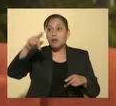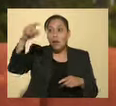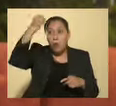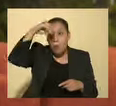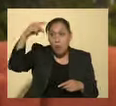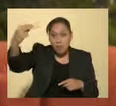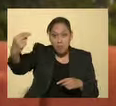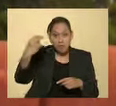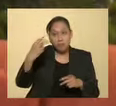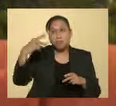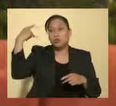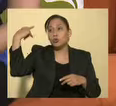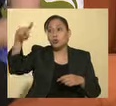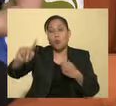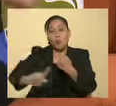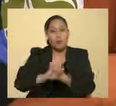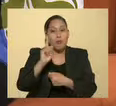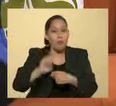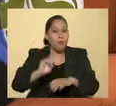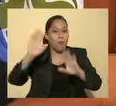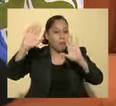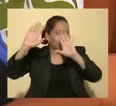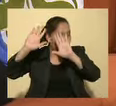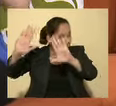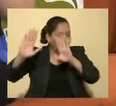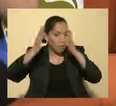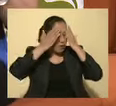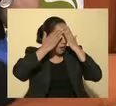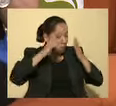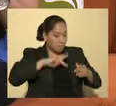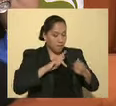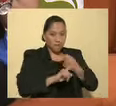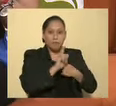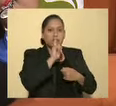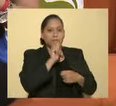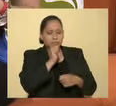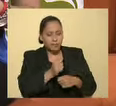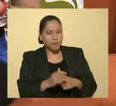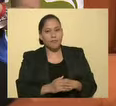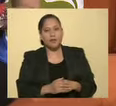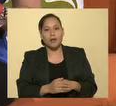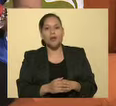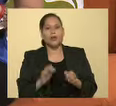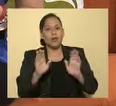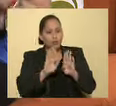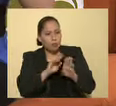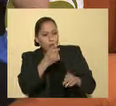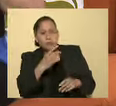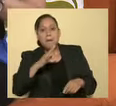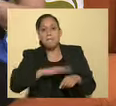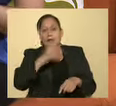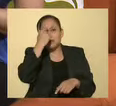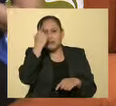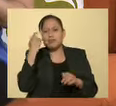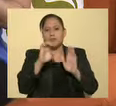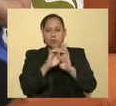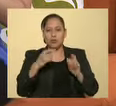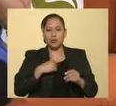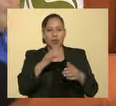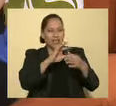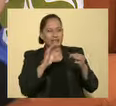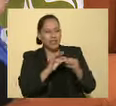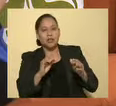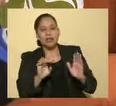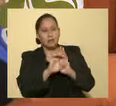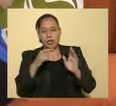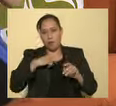mí es su problema, el mío. Yo, por ejemplo, porque es una manera de pensar y vivir mucho más fácil. ¿Cómo comunicarlo? Por ejemplo,